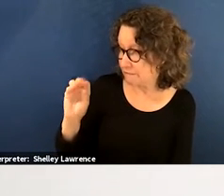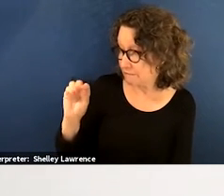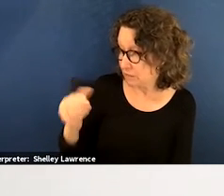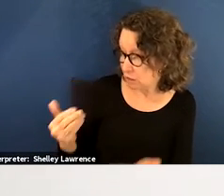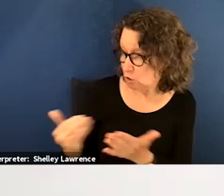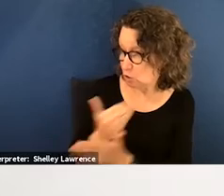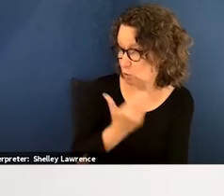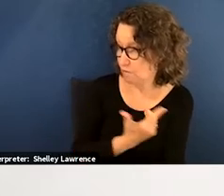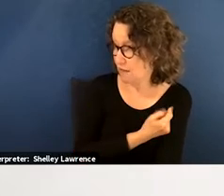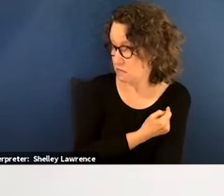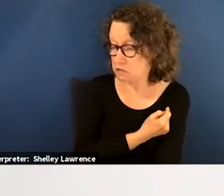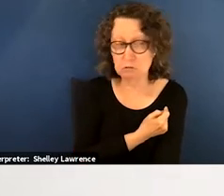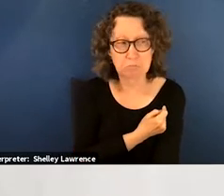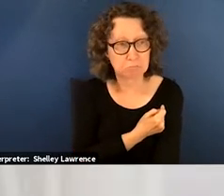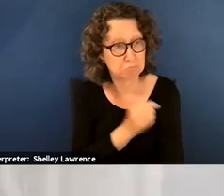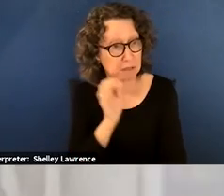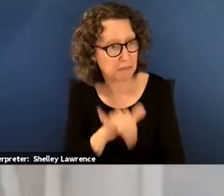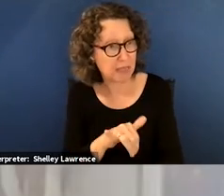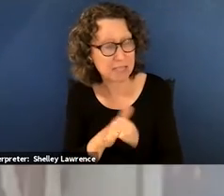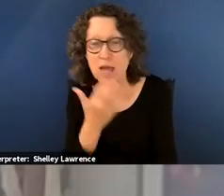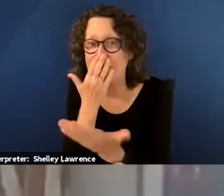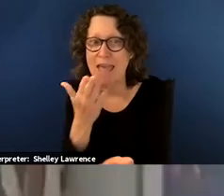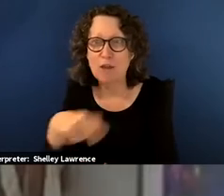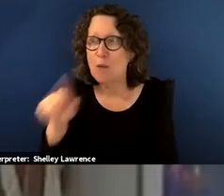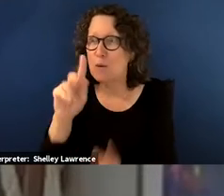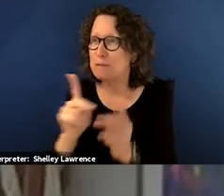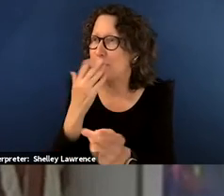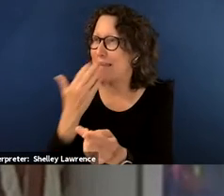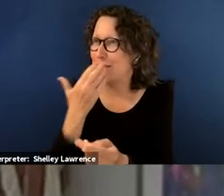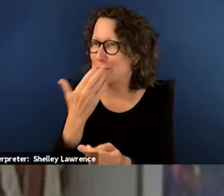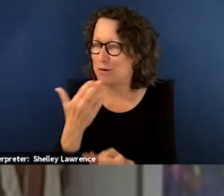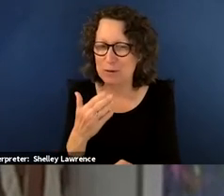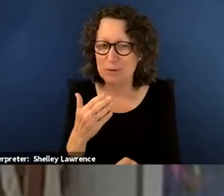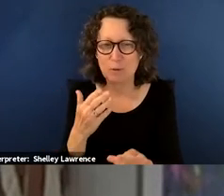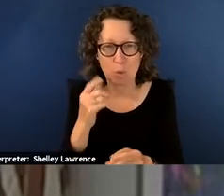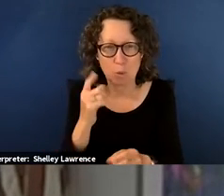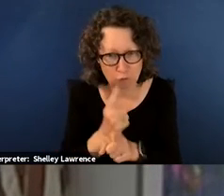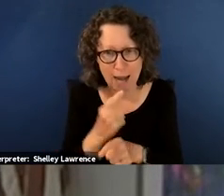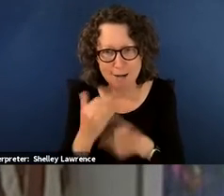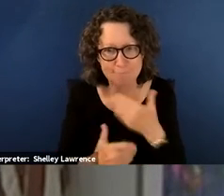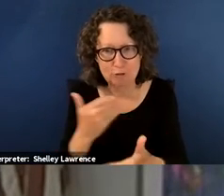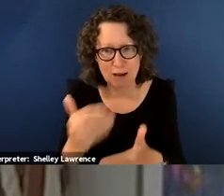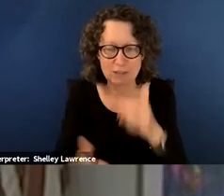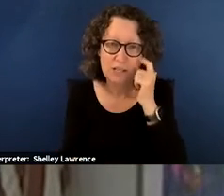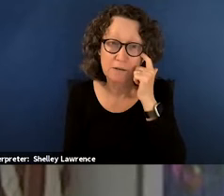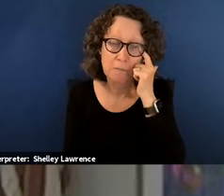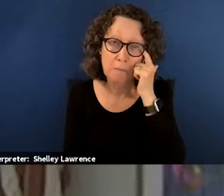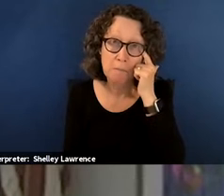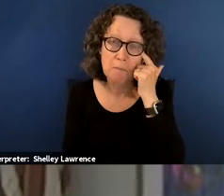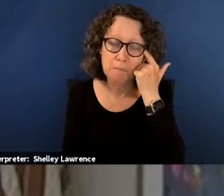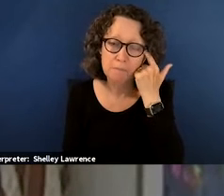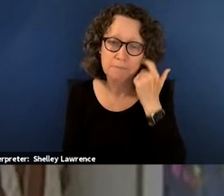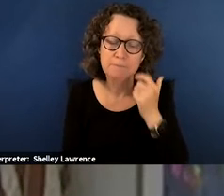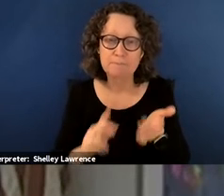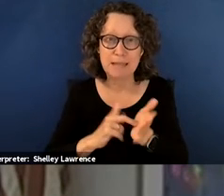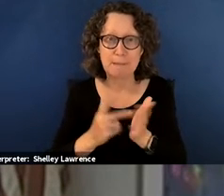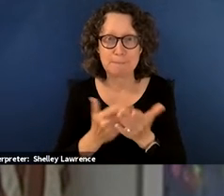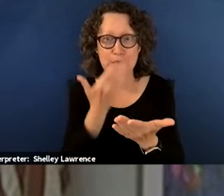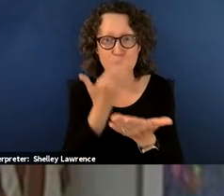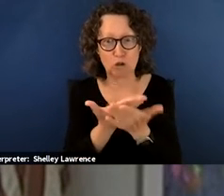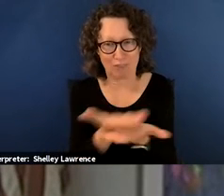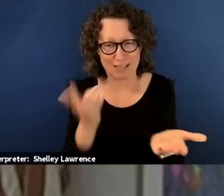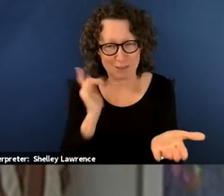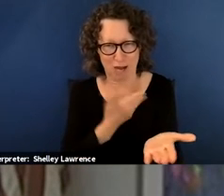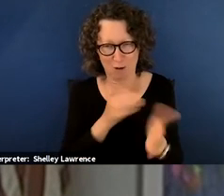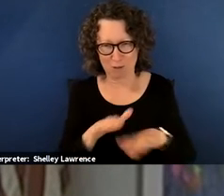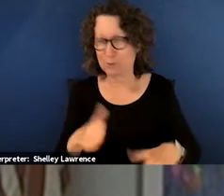como 150. Solamente quería darle las gracias a esos empleados. Estamos por buen camino. Y eso